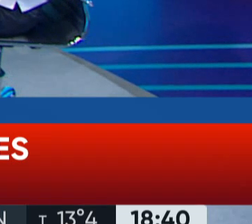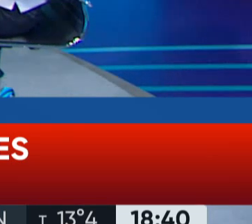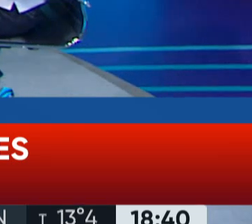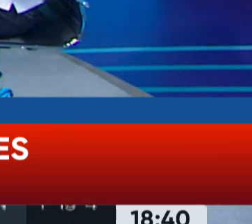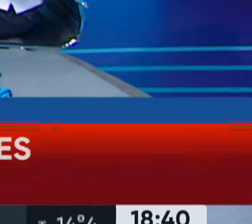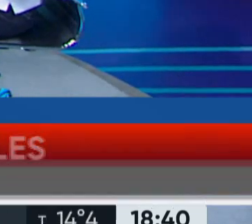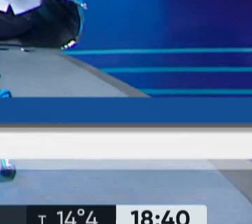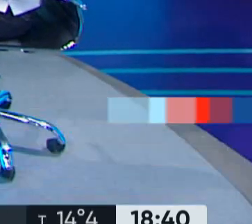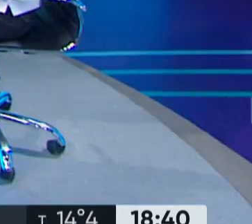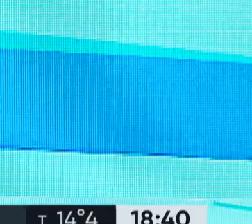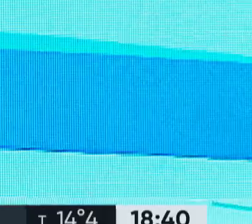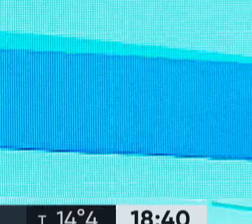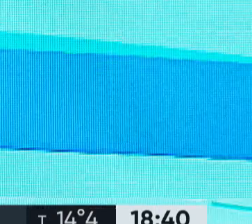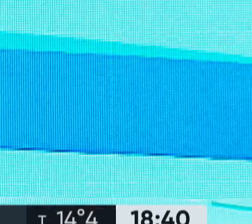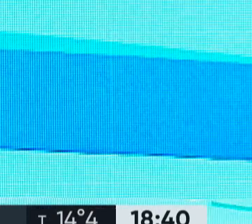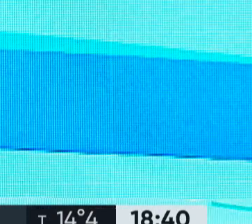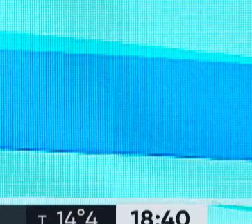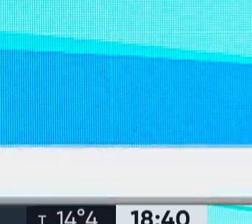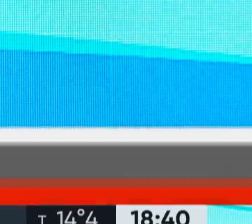Allí estaba el presidente uruguayo, Luis Lacalle Pou,